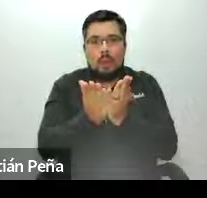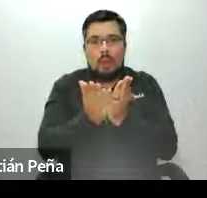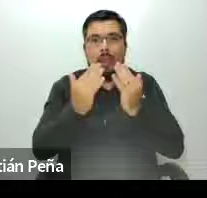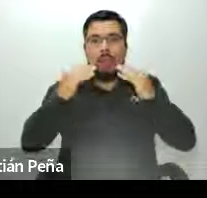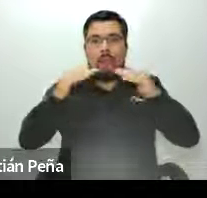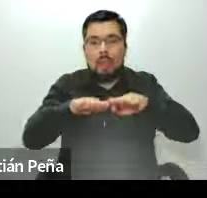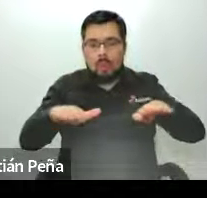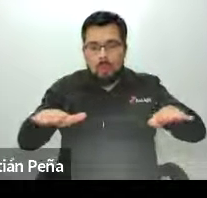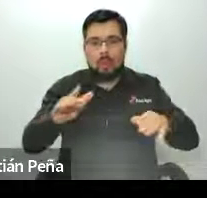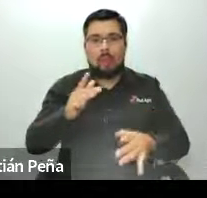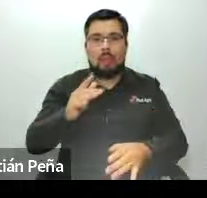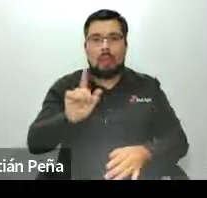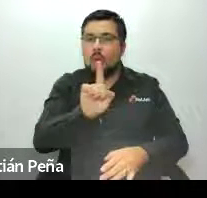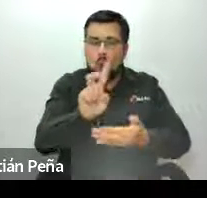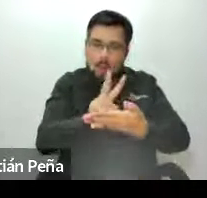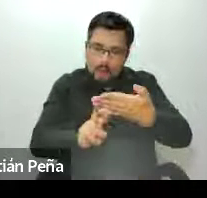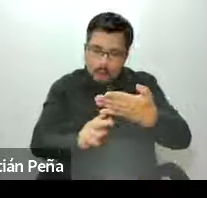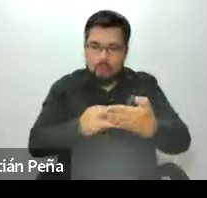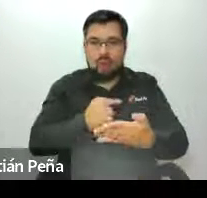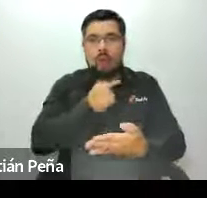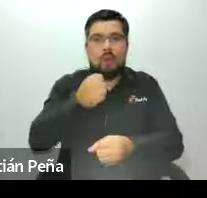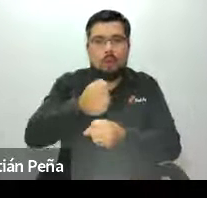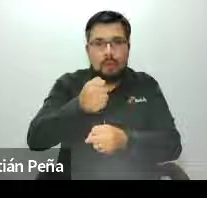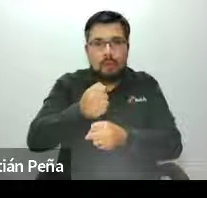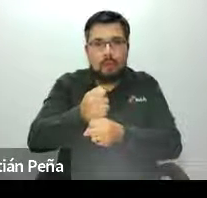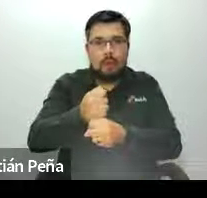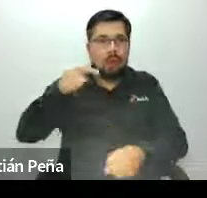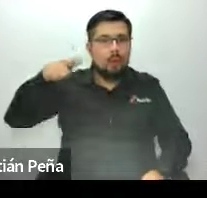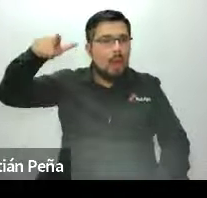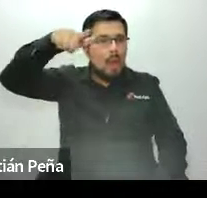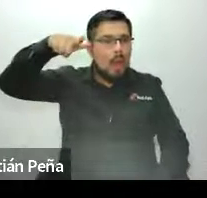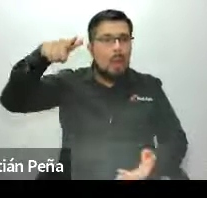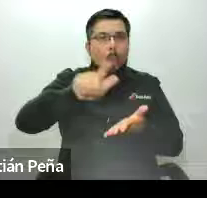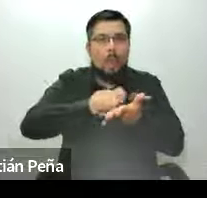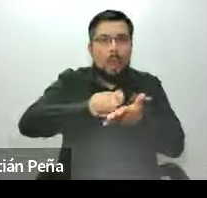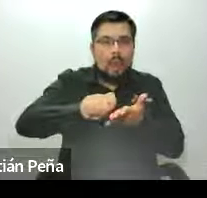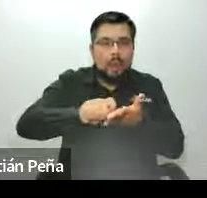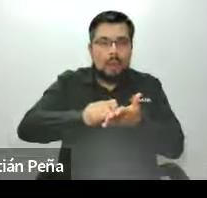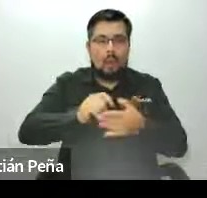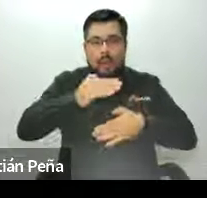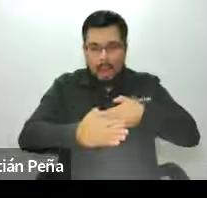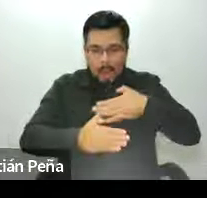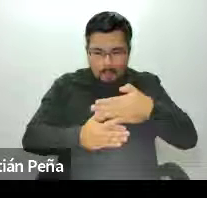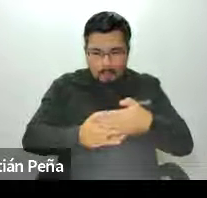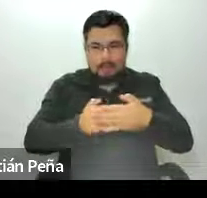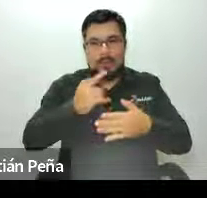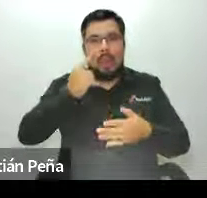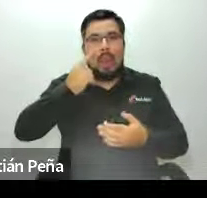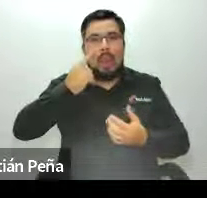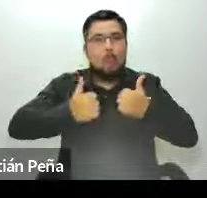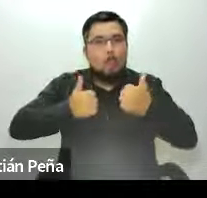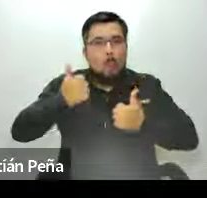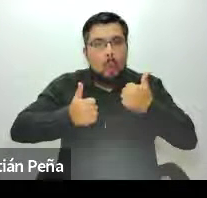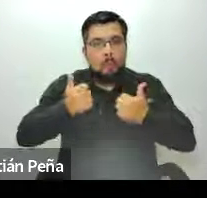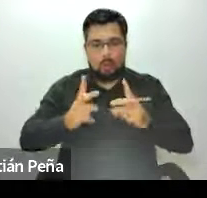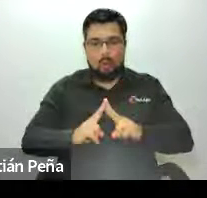Quiero que este estudiante avance en su conceptualización de la lengua escrita, avance en sus hipótesis respecto de esta construcción cultural